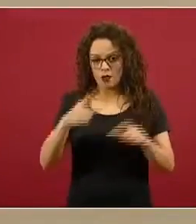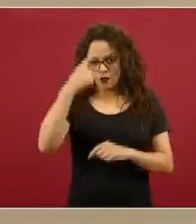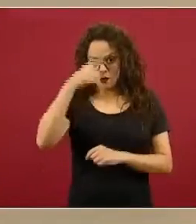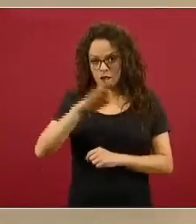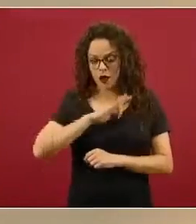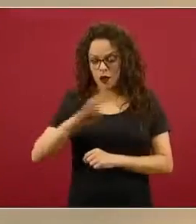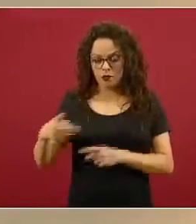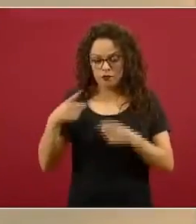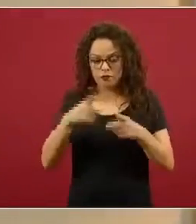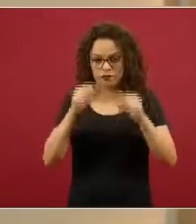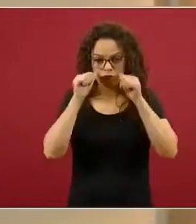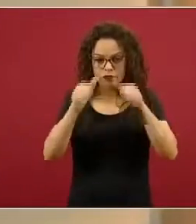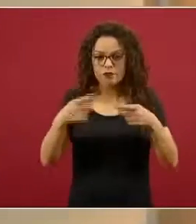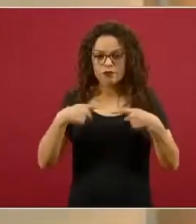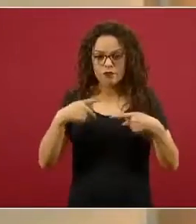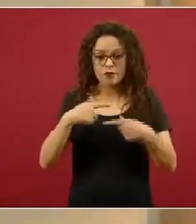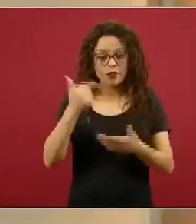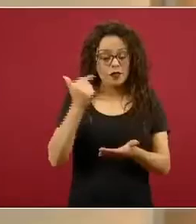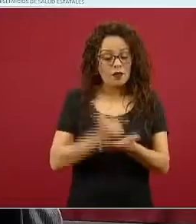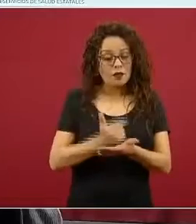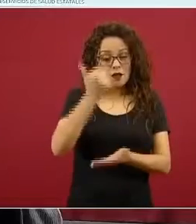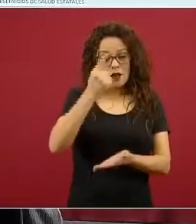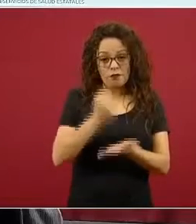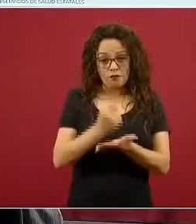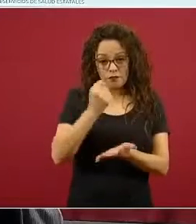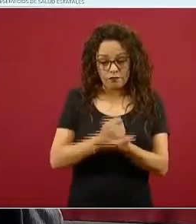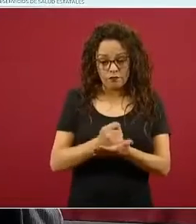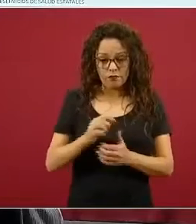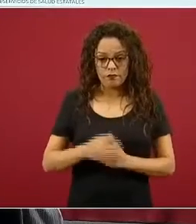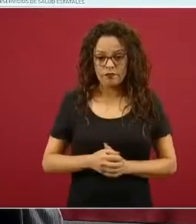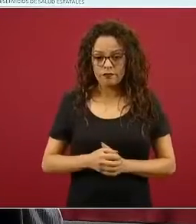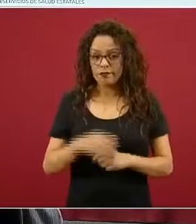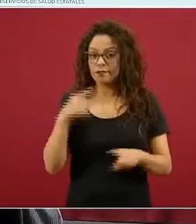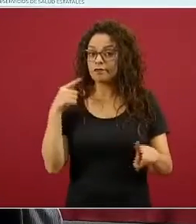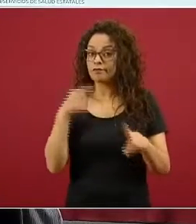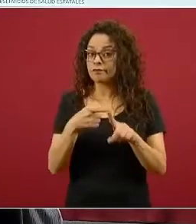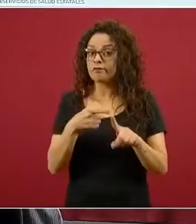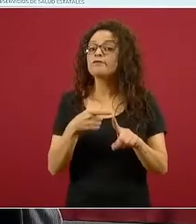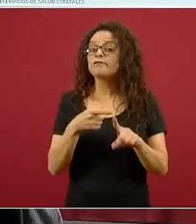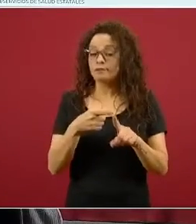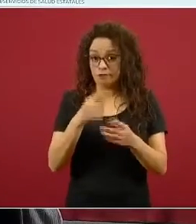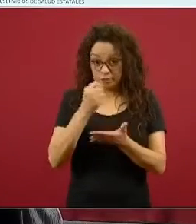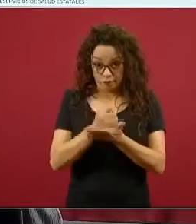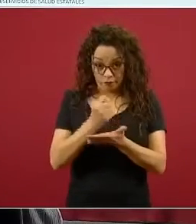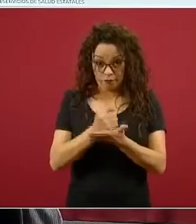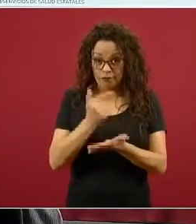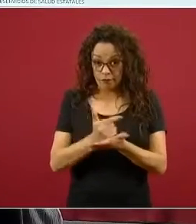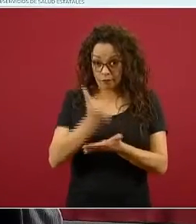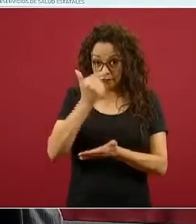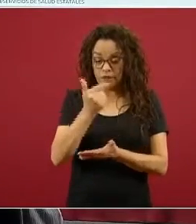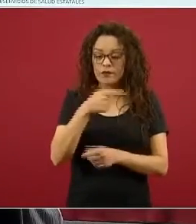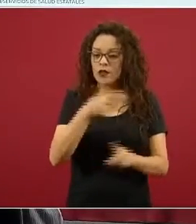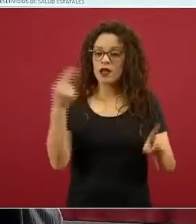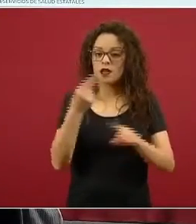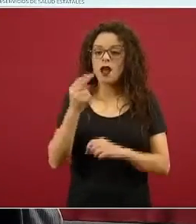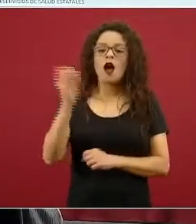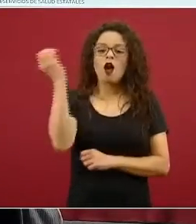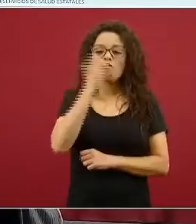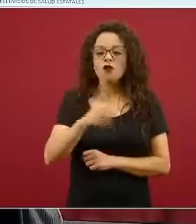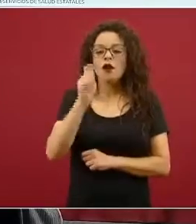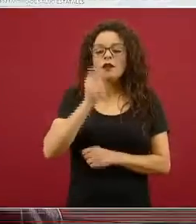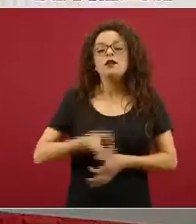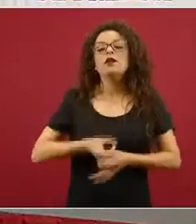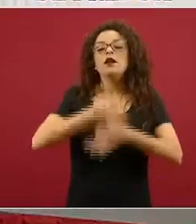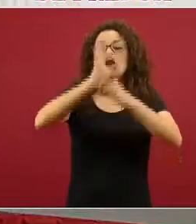la atención de pacientes críticos. Y cuando hablamos de pacientes críticos, son pacientes principalmente que requieren ventilación mecánica, más muchas